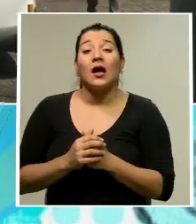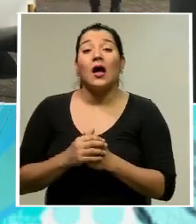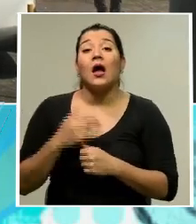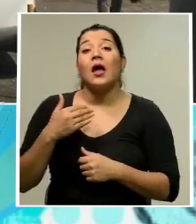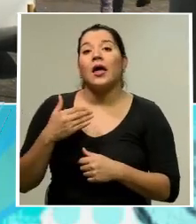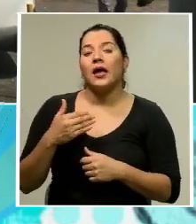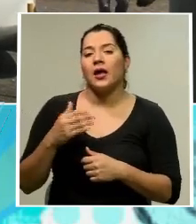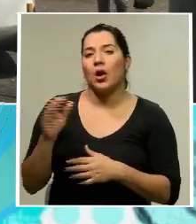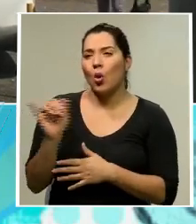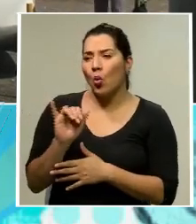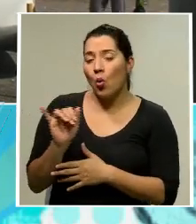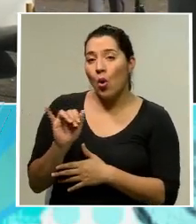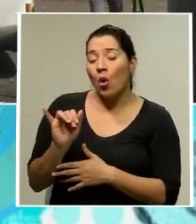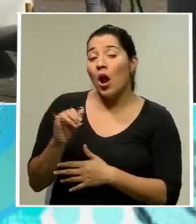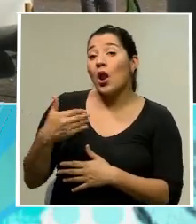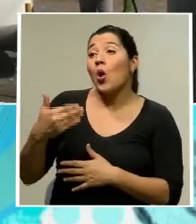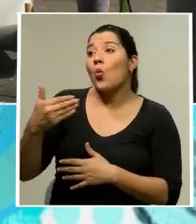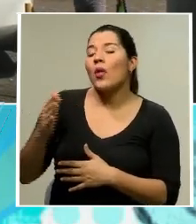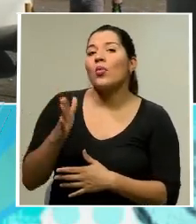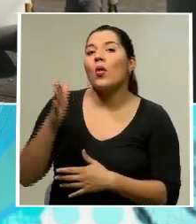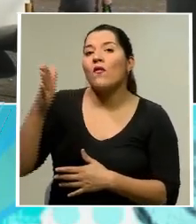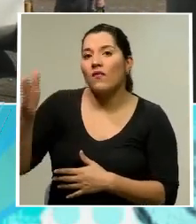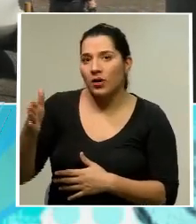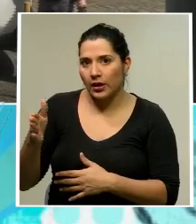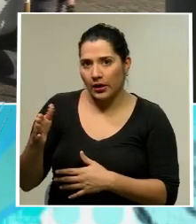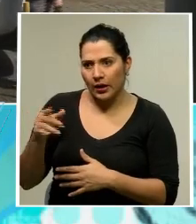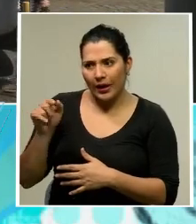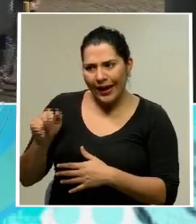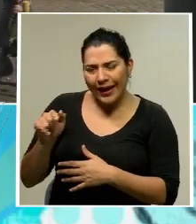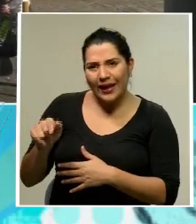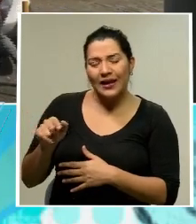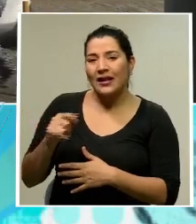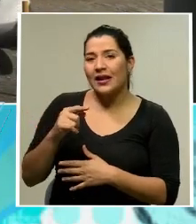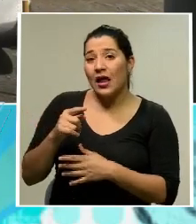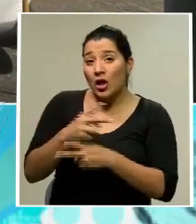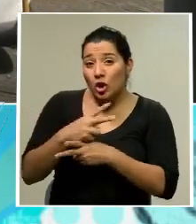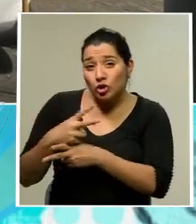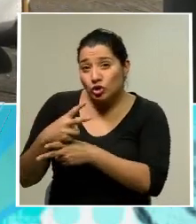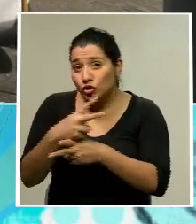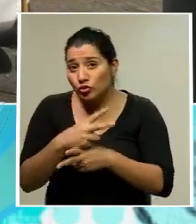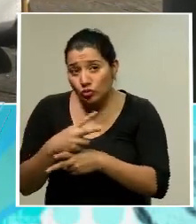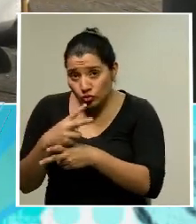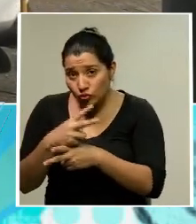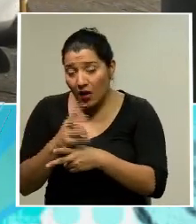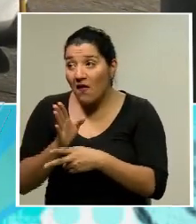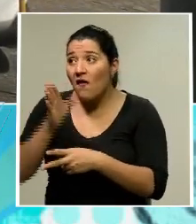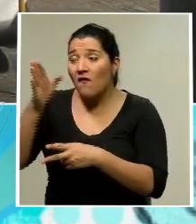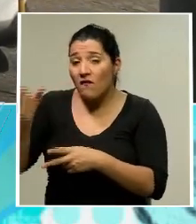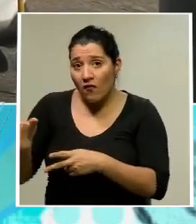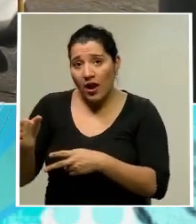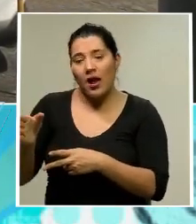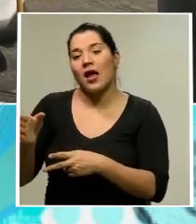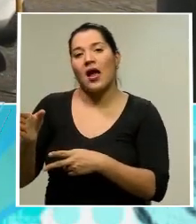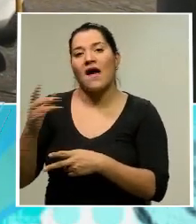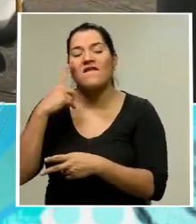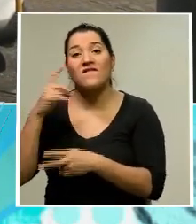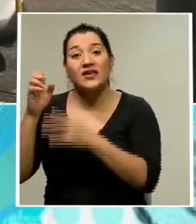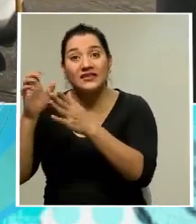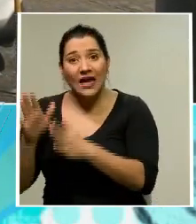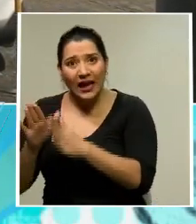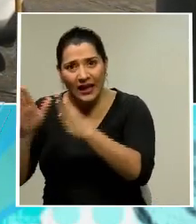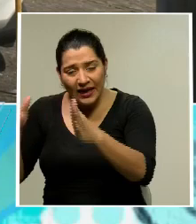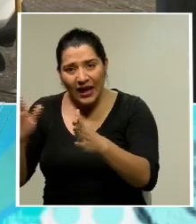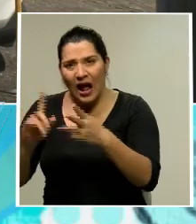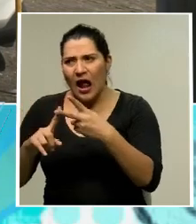Emilia Navas y don Carlos Meléndez, quien es el fiscal de corrupción, pues prácticamente no le dieron importancia a los señalamientos